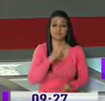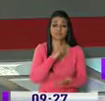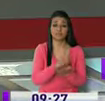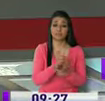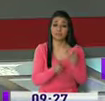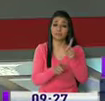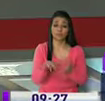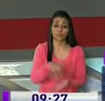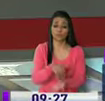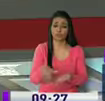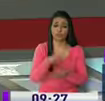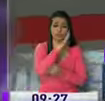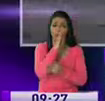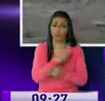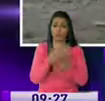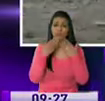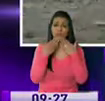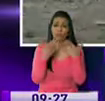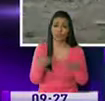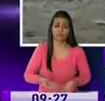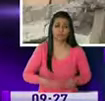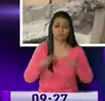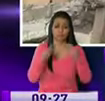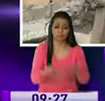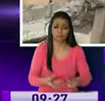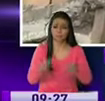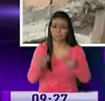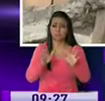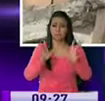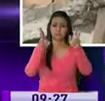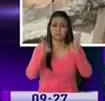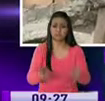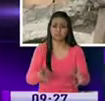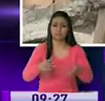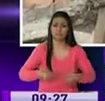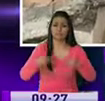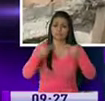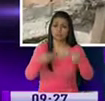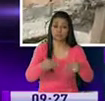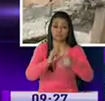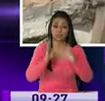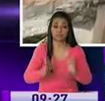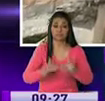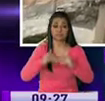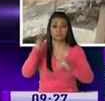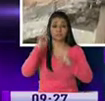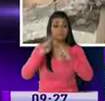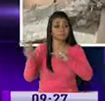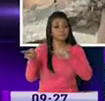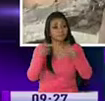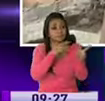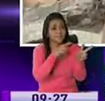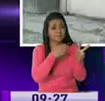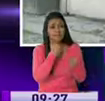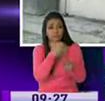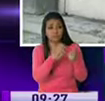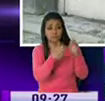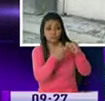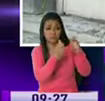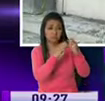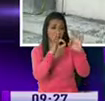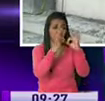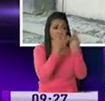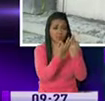generosidad que tenemos nosotros los quiteños. En general, el ser humano debe ser generoso, los ecuatorianos más, pero cuando vemos este tipo de desgracias ocasionadas